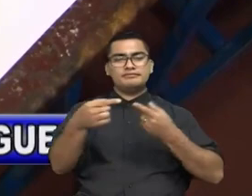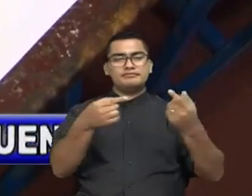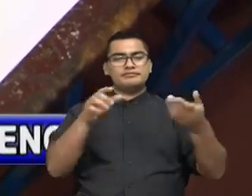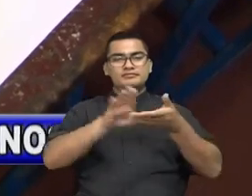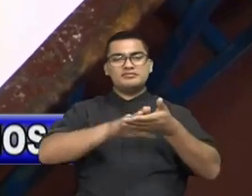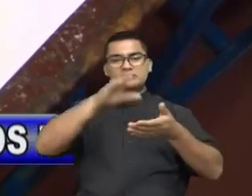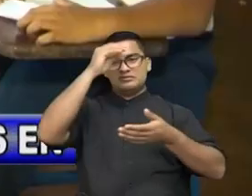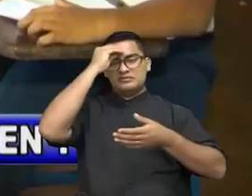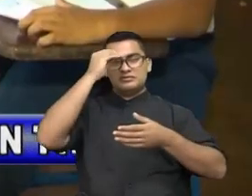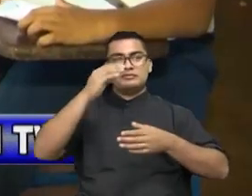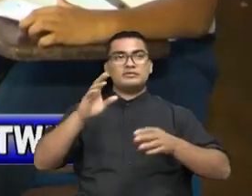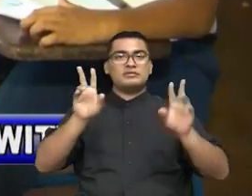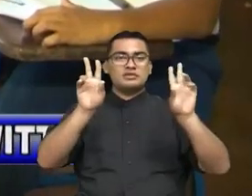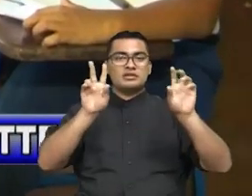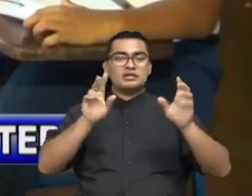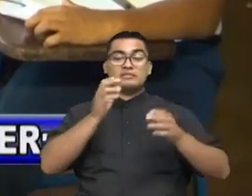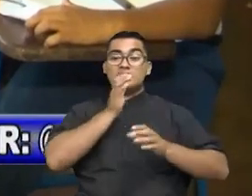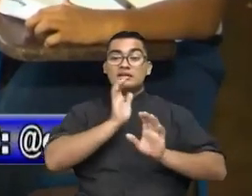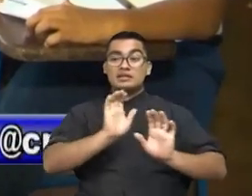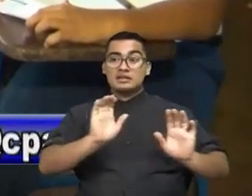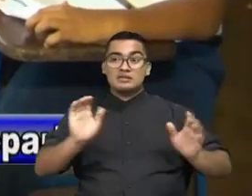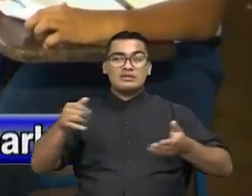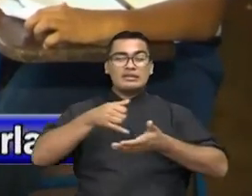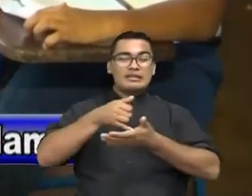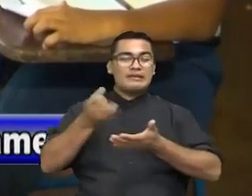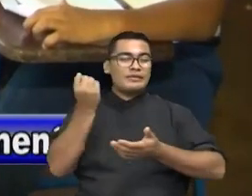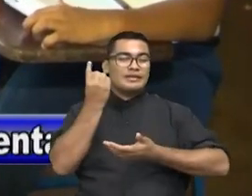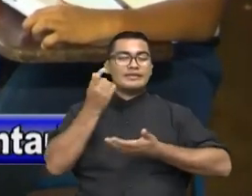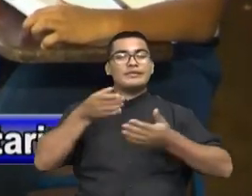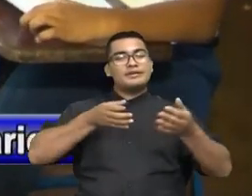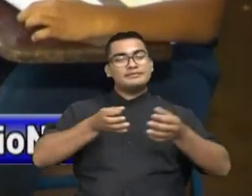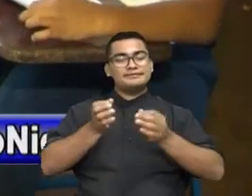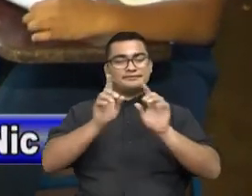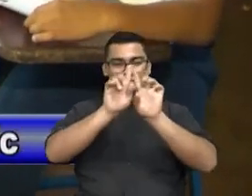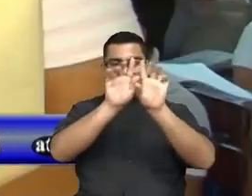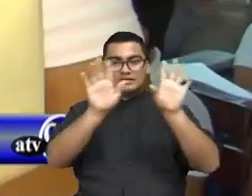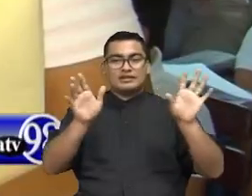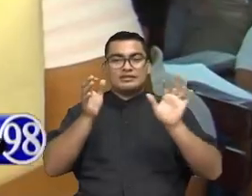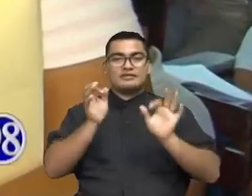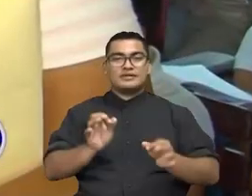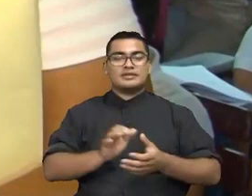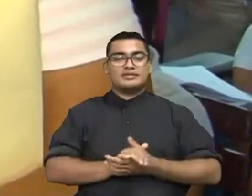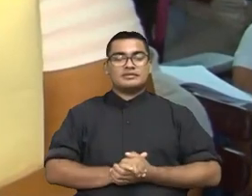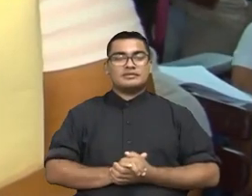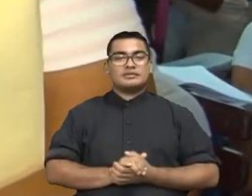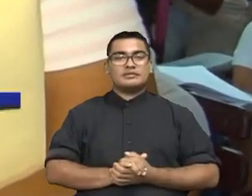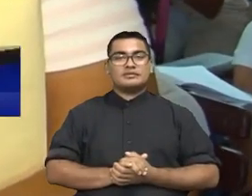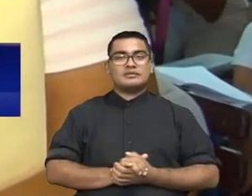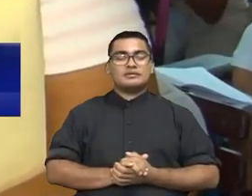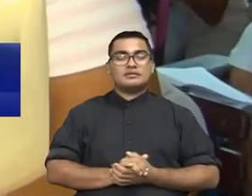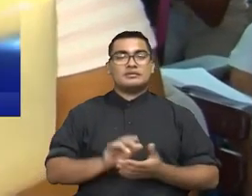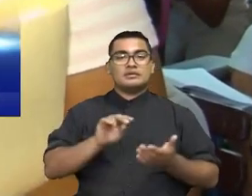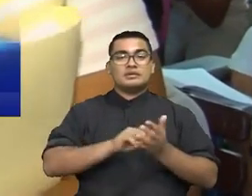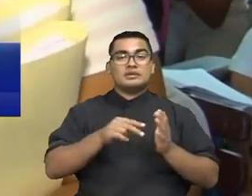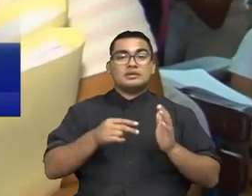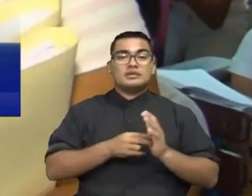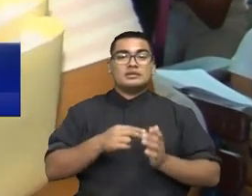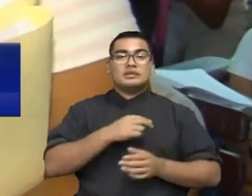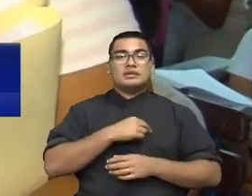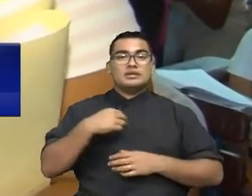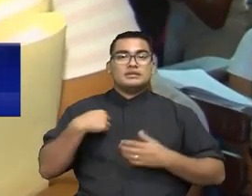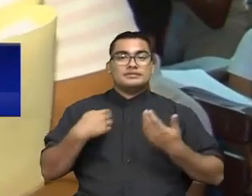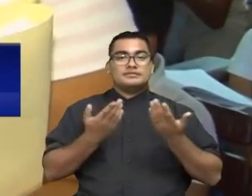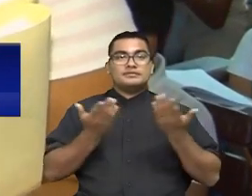para reforzar los temas en los que los estudiantes presentaron dificultades. Es un estudio que se ha venido desarrollando